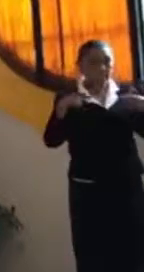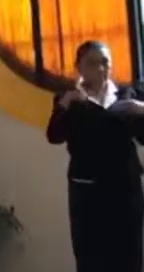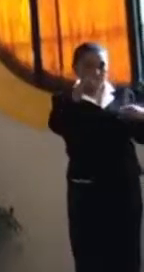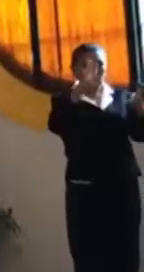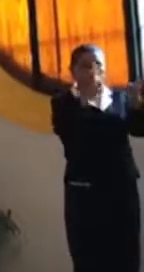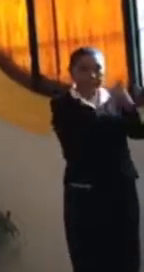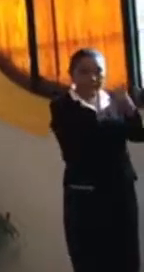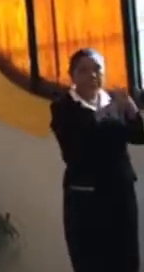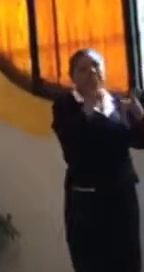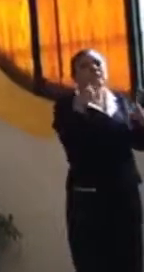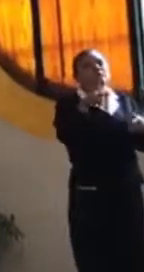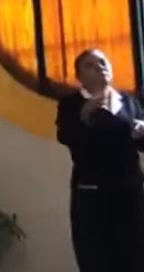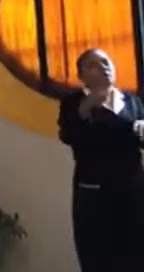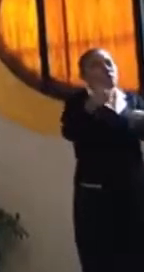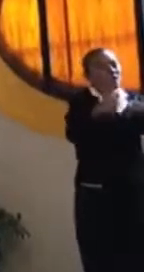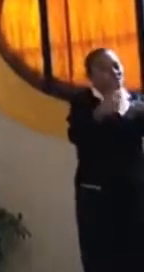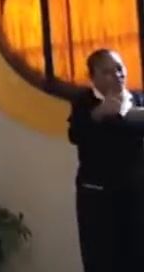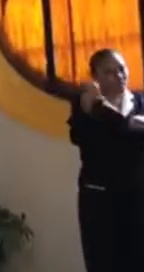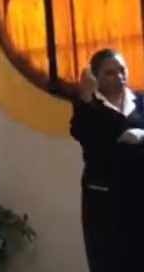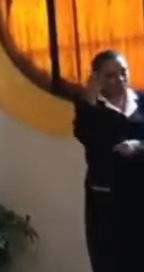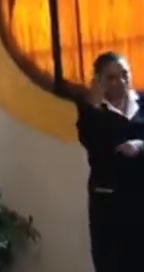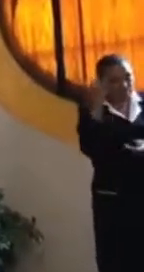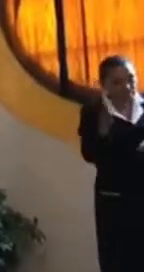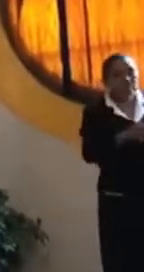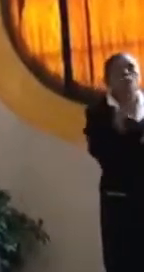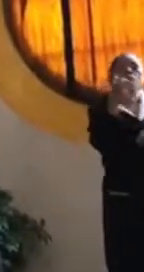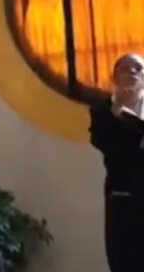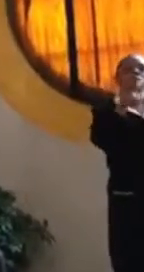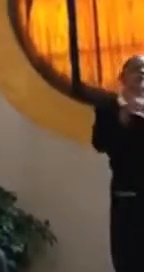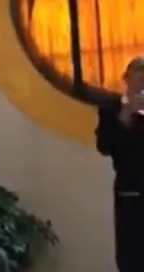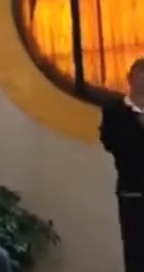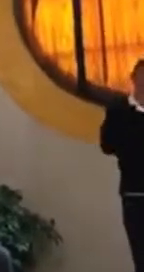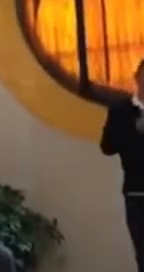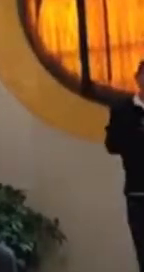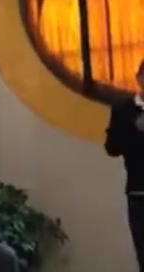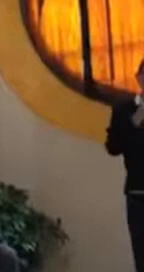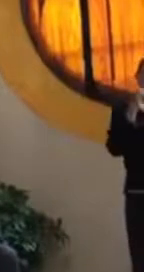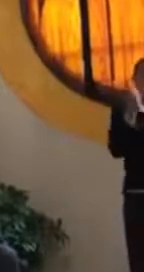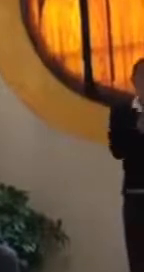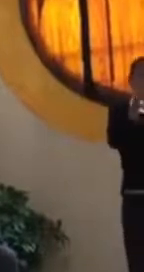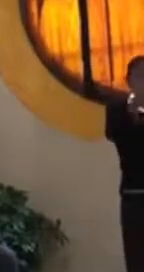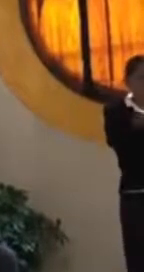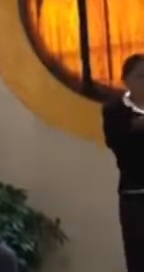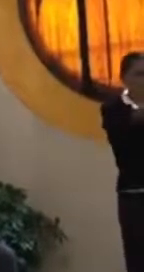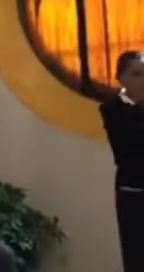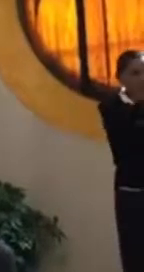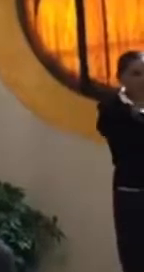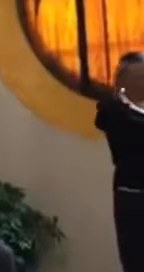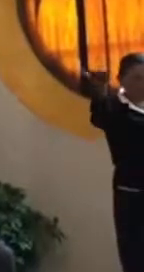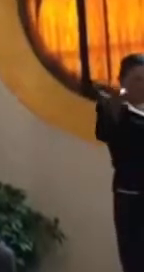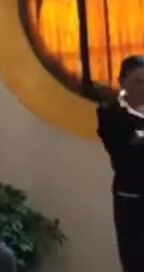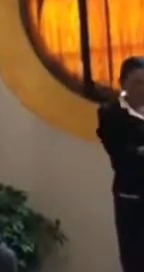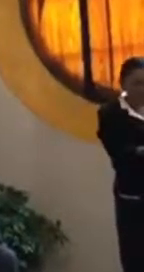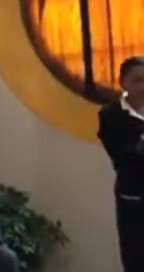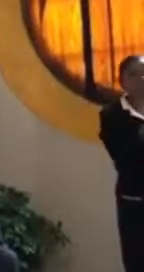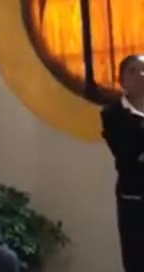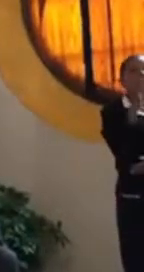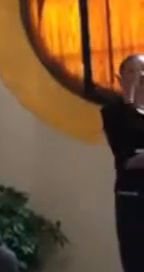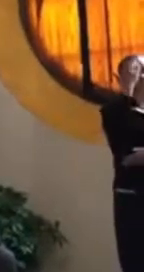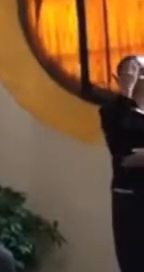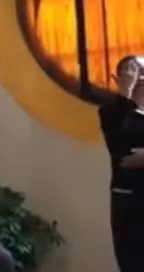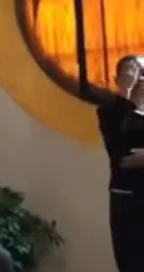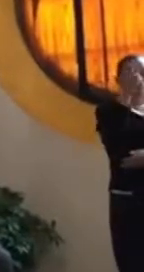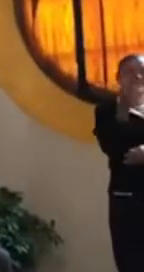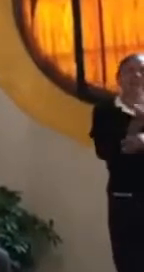Ello que nos da mucha satisfacción que se hayan reunido aquí, que estén con nosotros, reconocer en